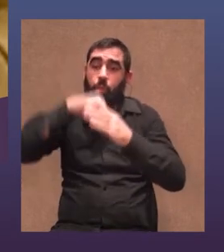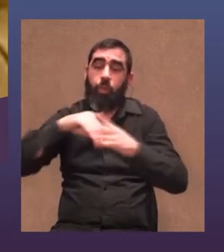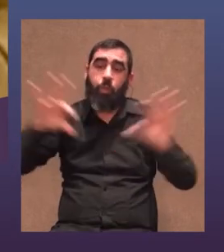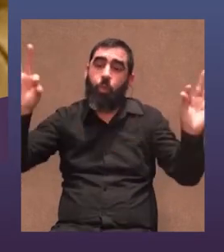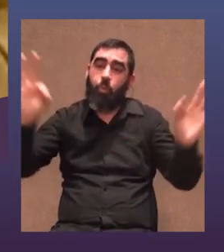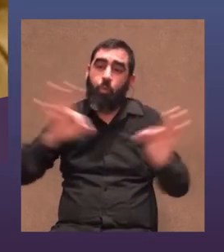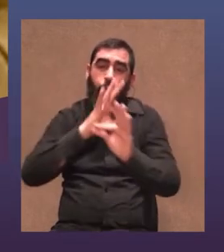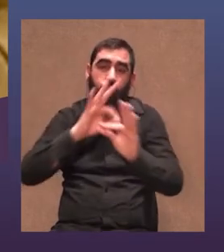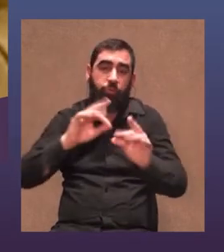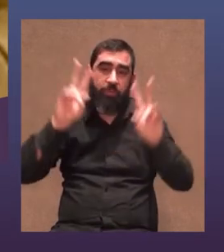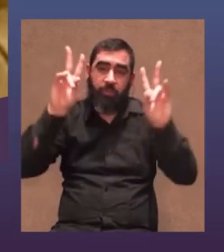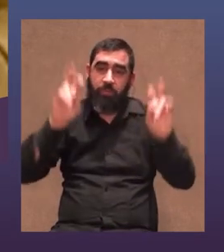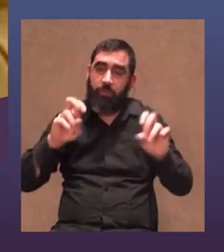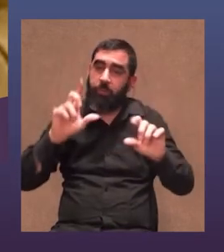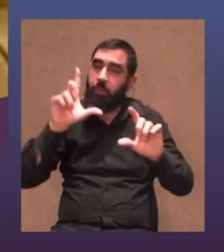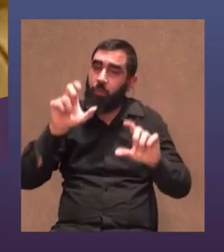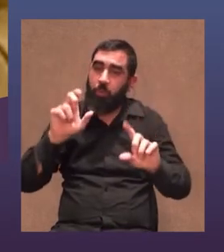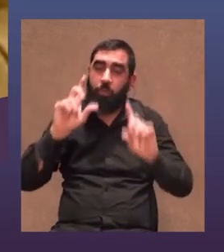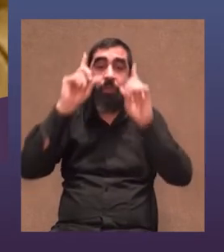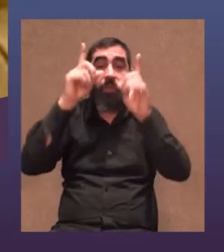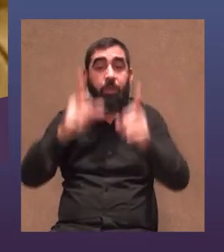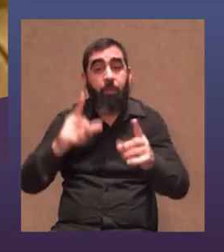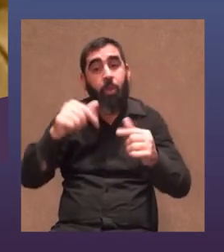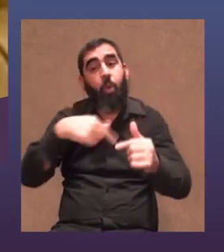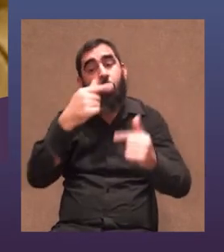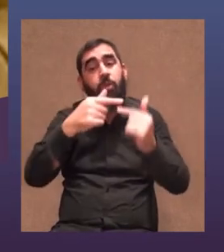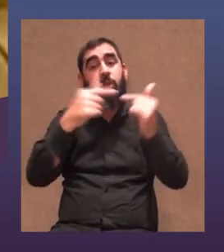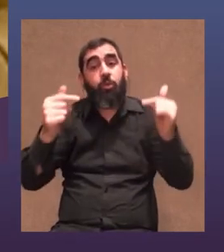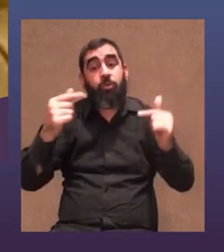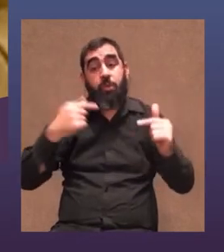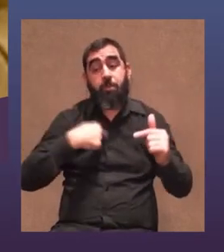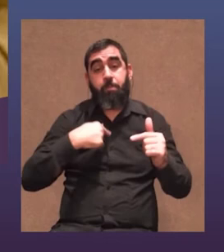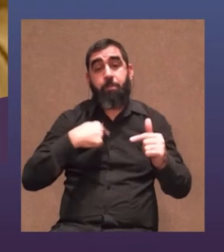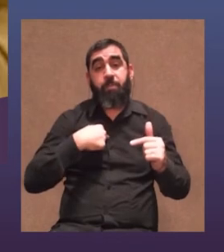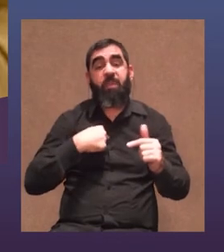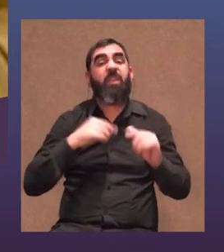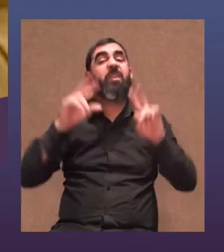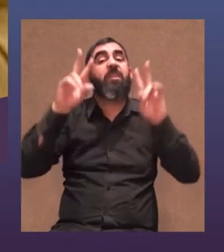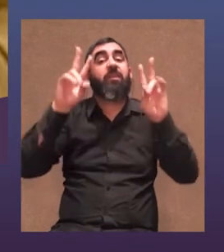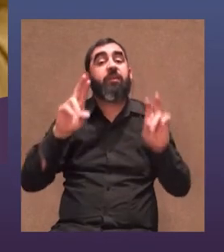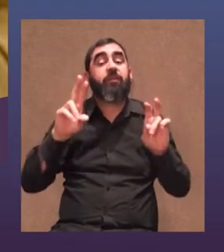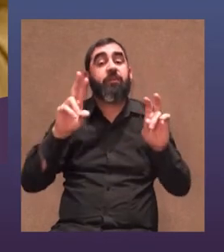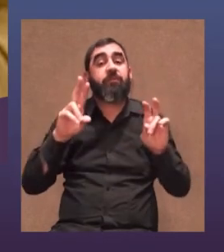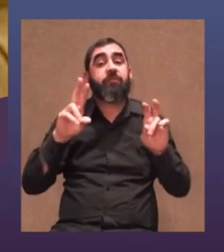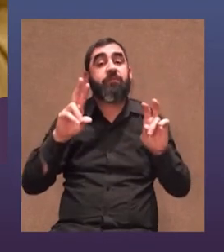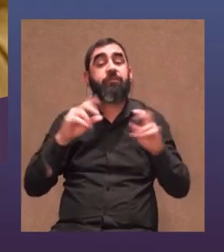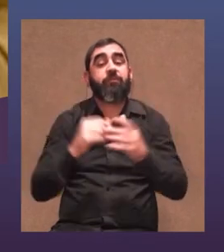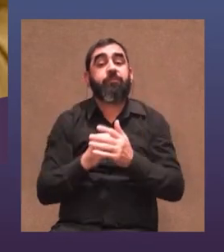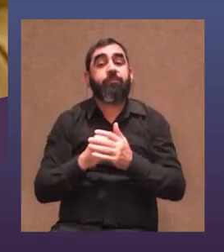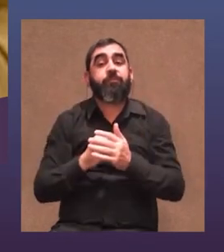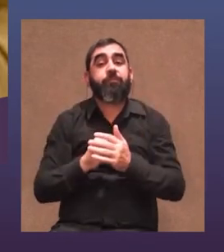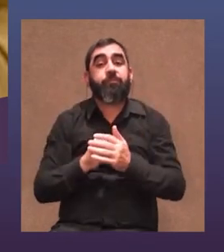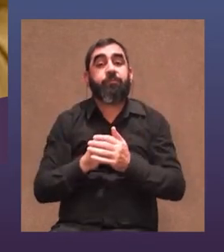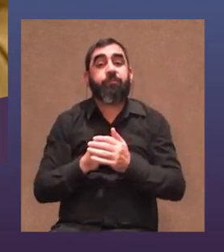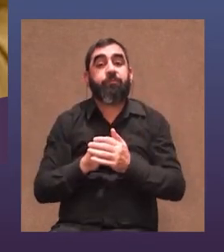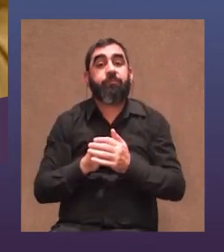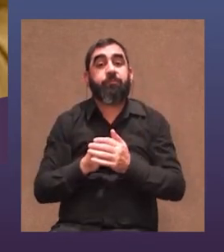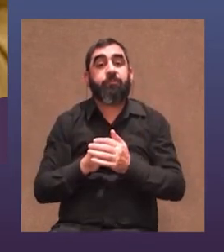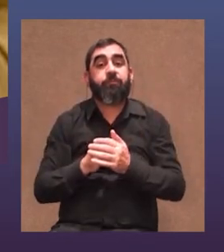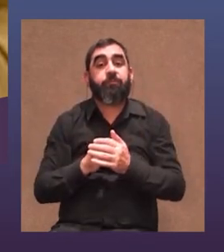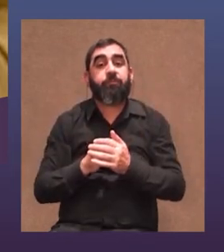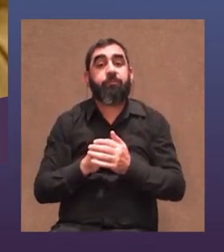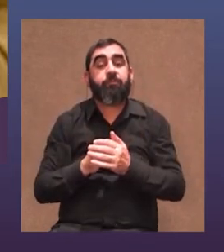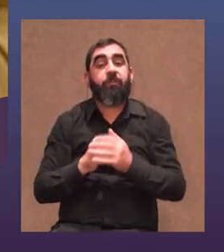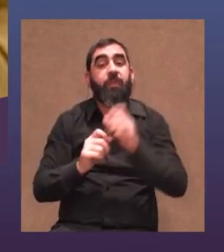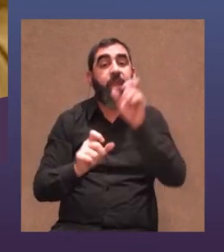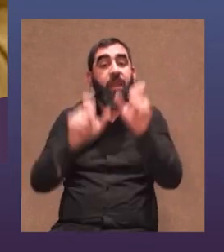tiene que ver también con otra faceta mía que refiere a la